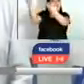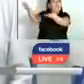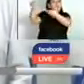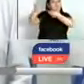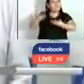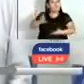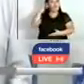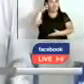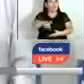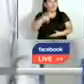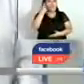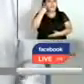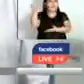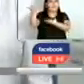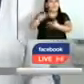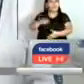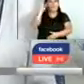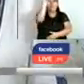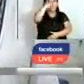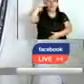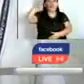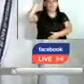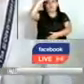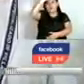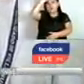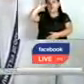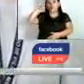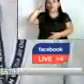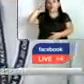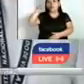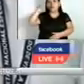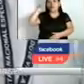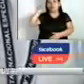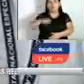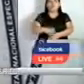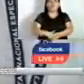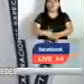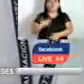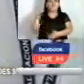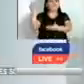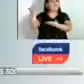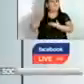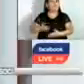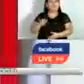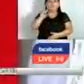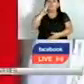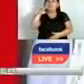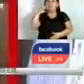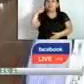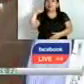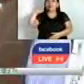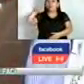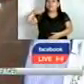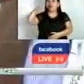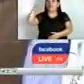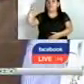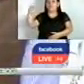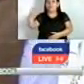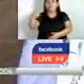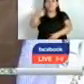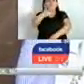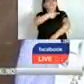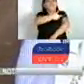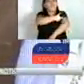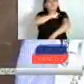donación, ahora procedente de la India. La donación consiste de 200.000 dosis de vacunas